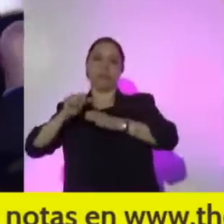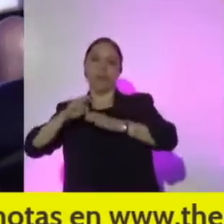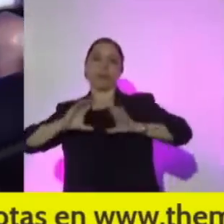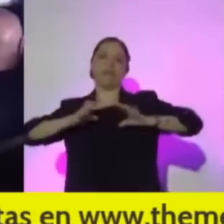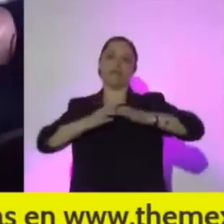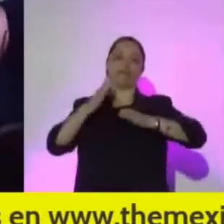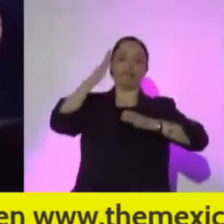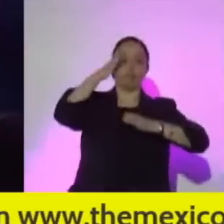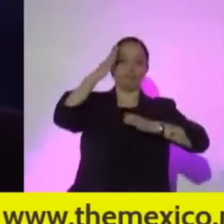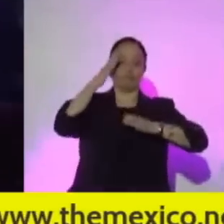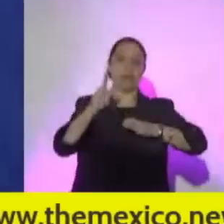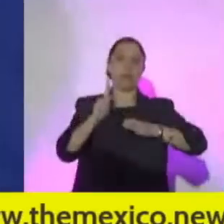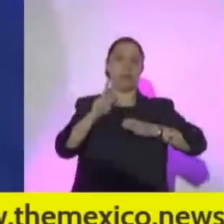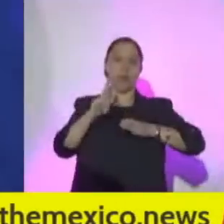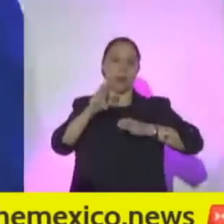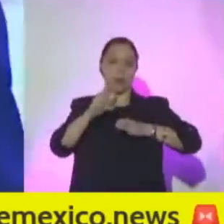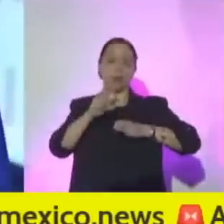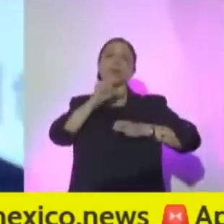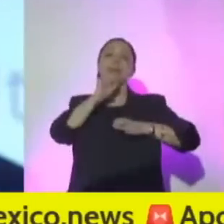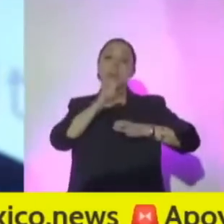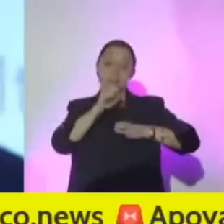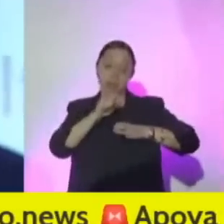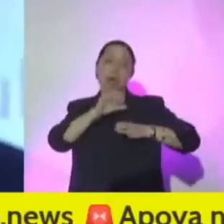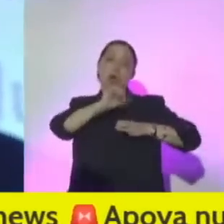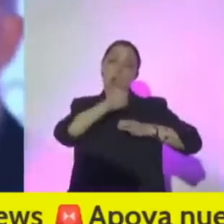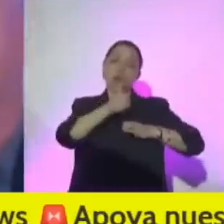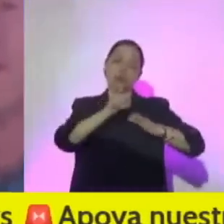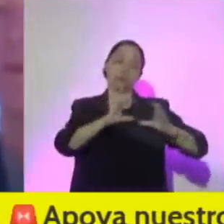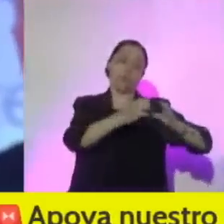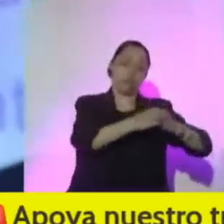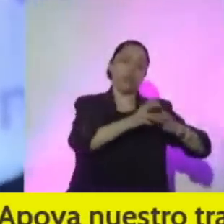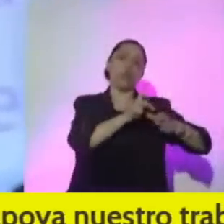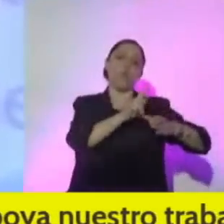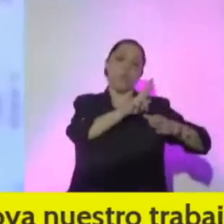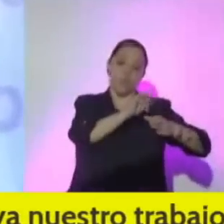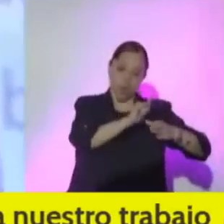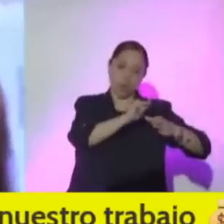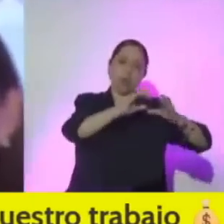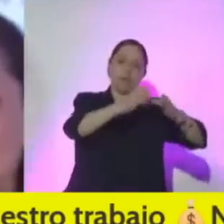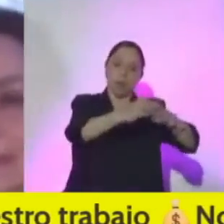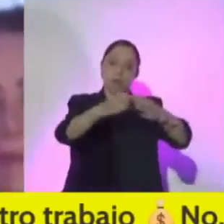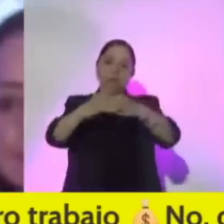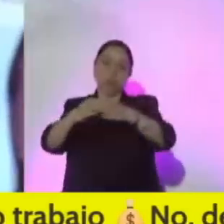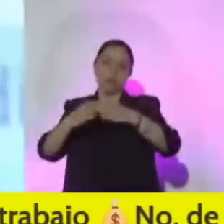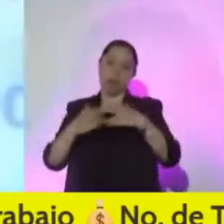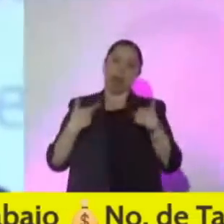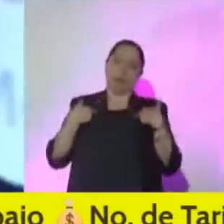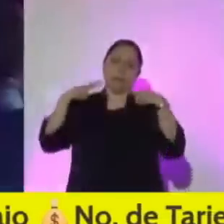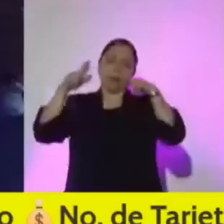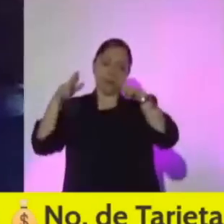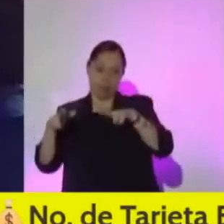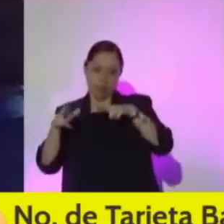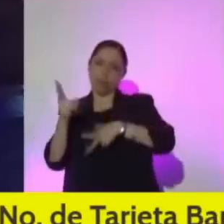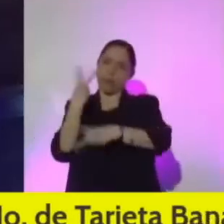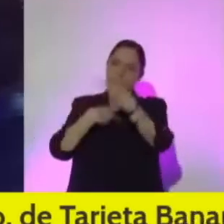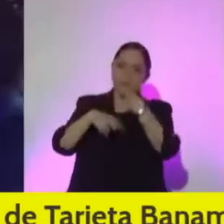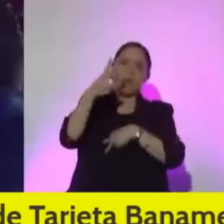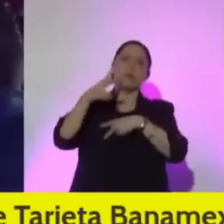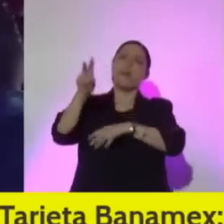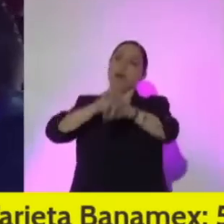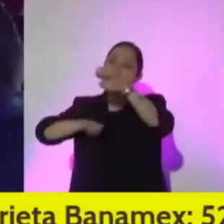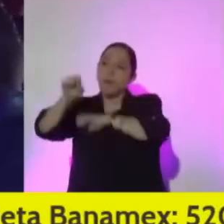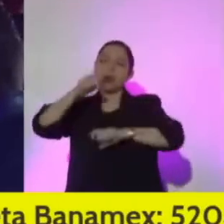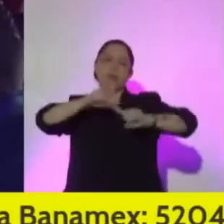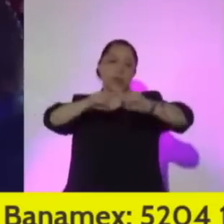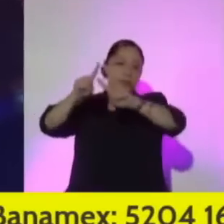PRD y también a los representantes de los partidos políticos del Pri a los representantes empresariales a los miembros de la sociedad